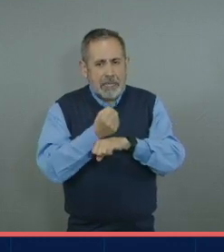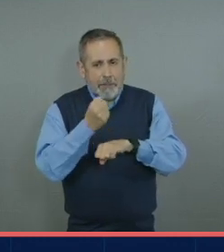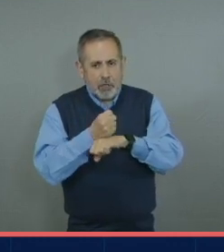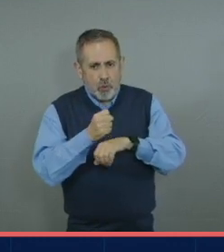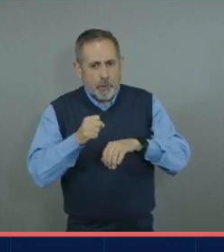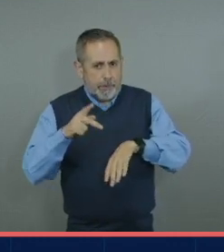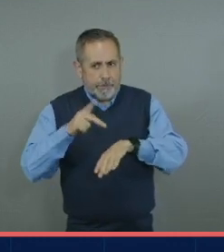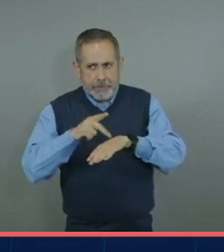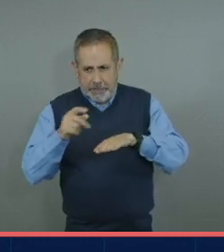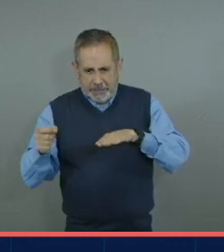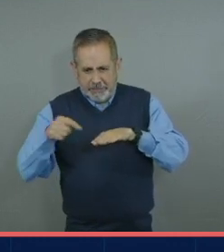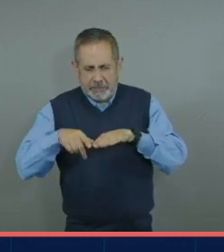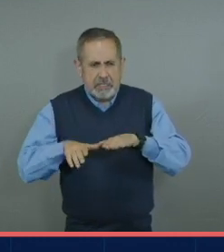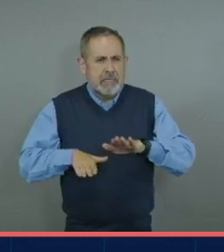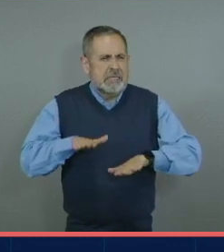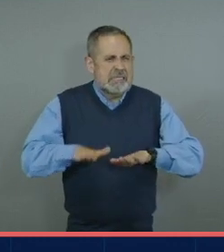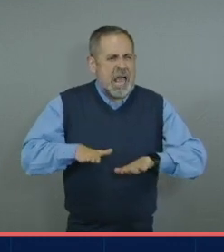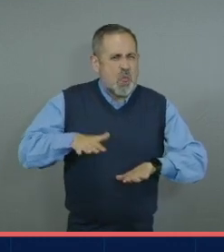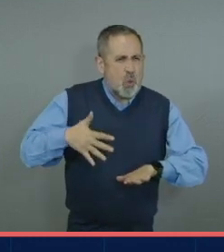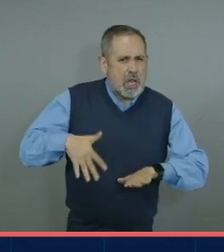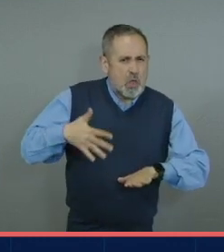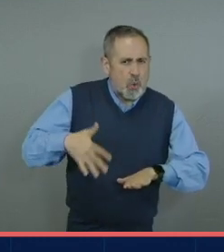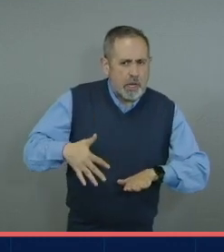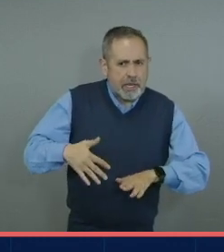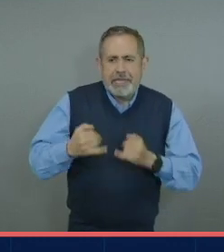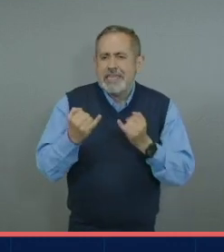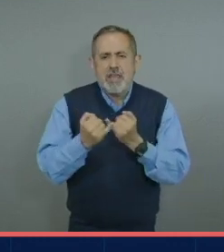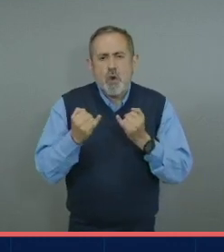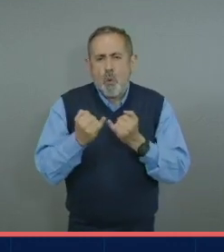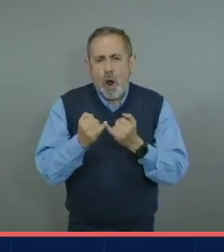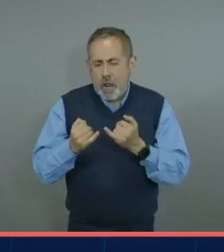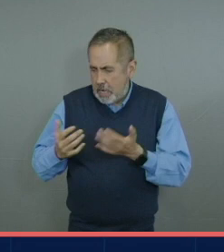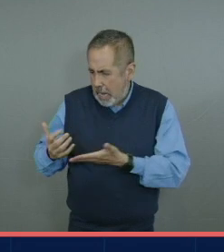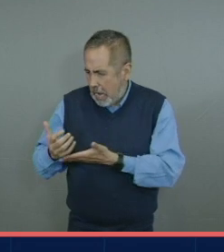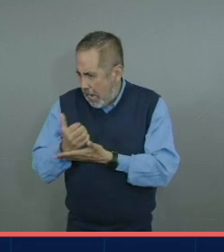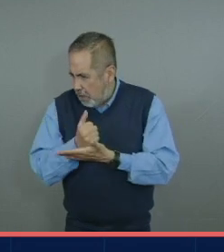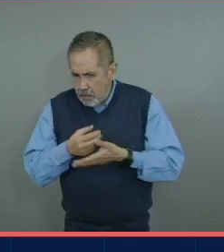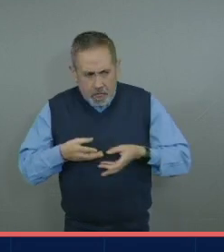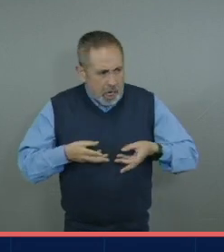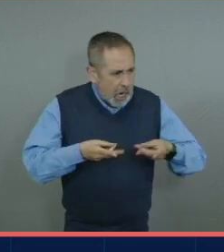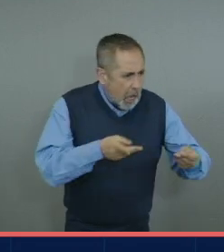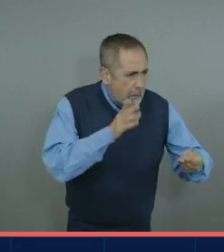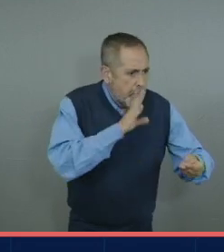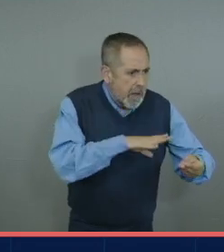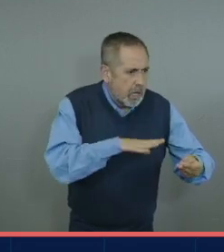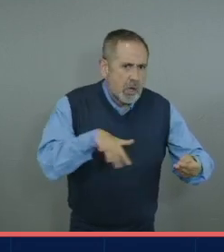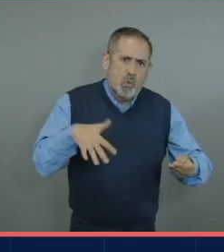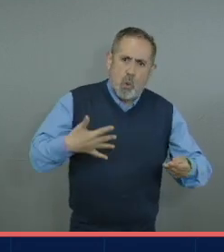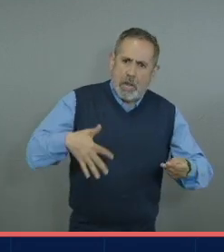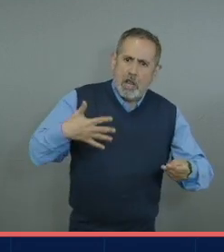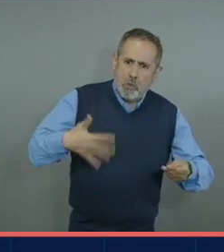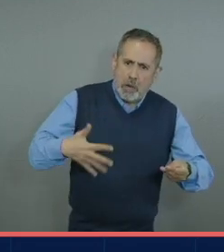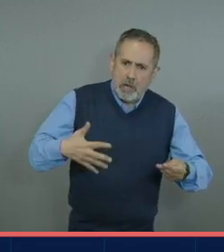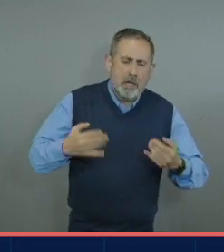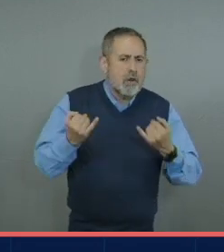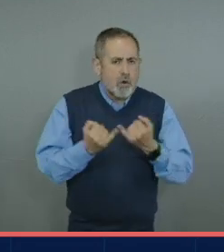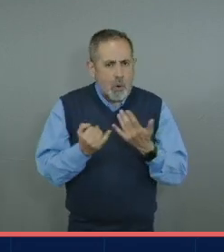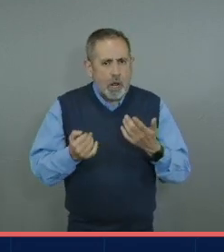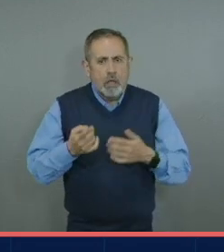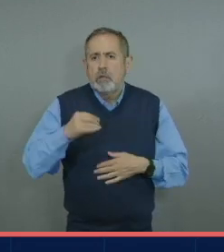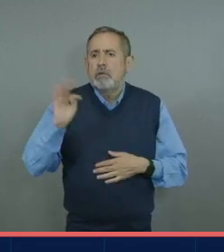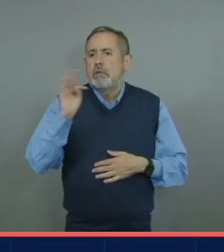Bueno, pues así son las lesiones financieras al interior de la familia. Cuando nosotros estamos gastando de